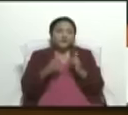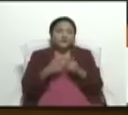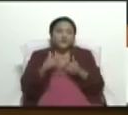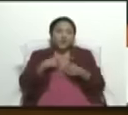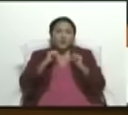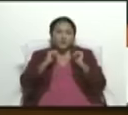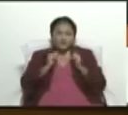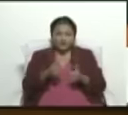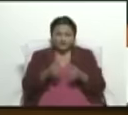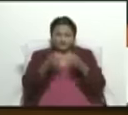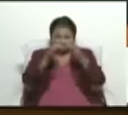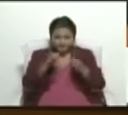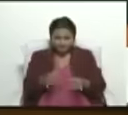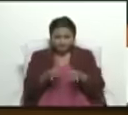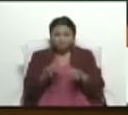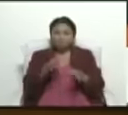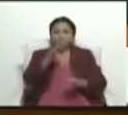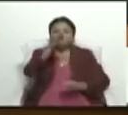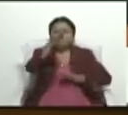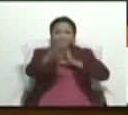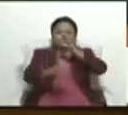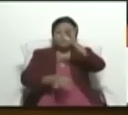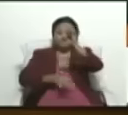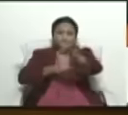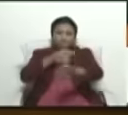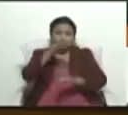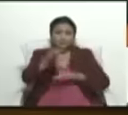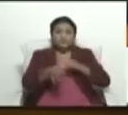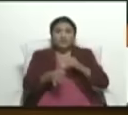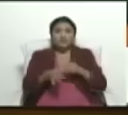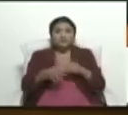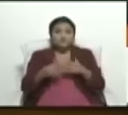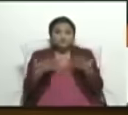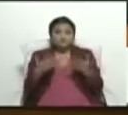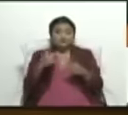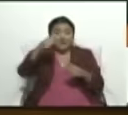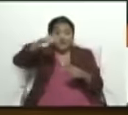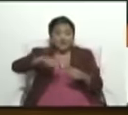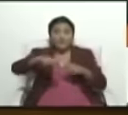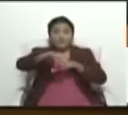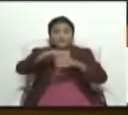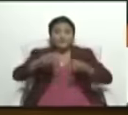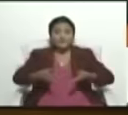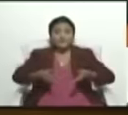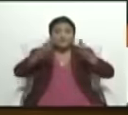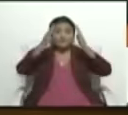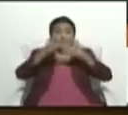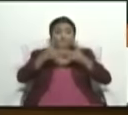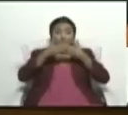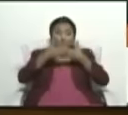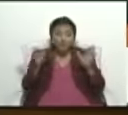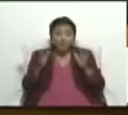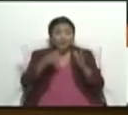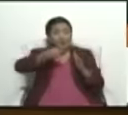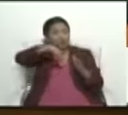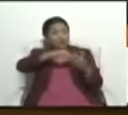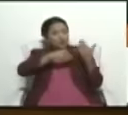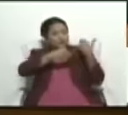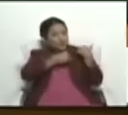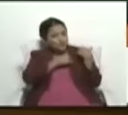comenzar a referir que este Ministerio Público, bajo nuestro